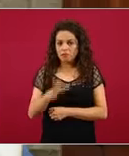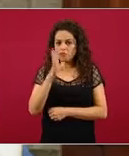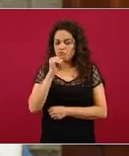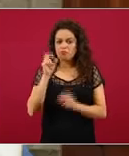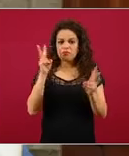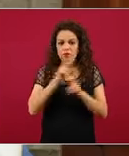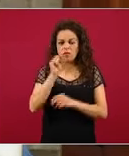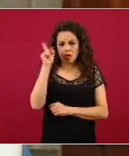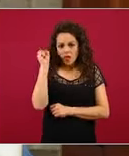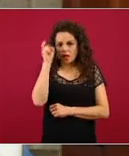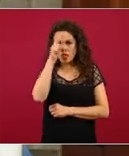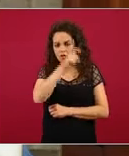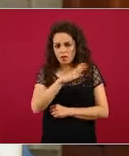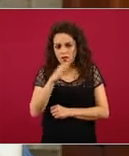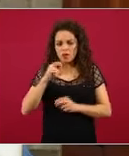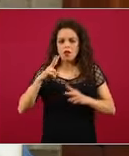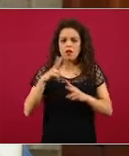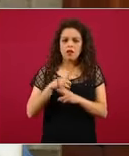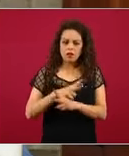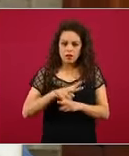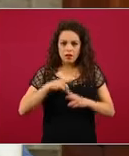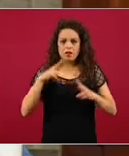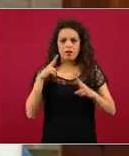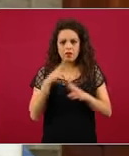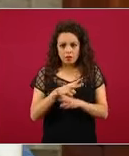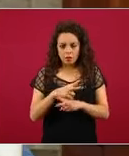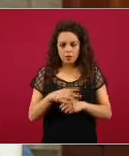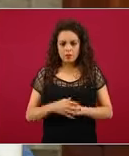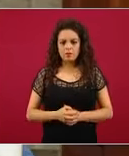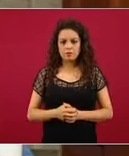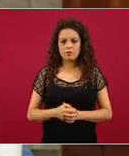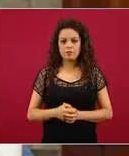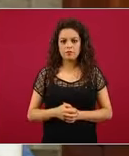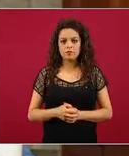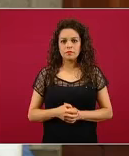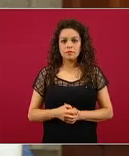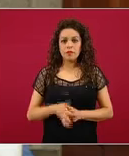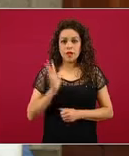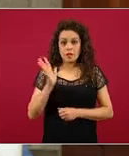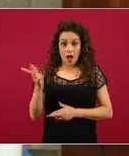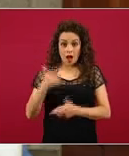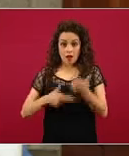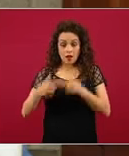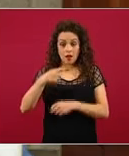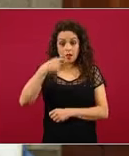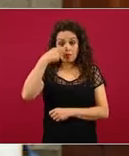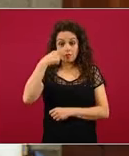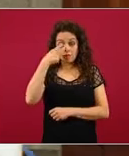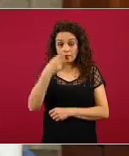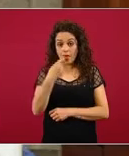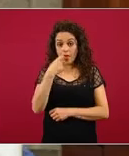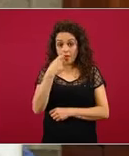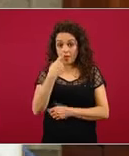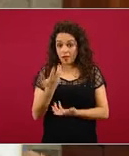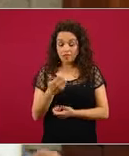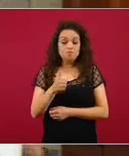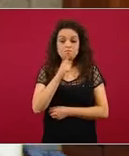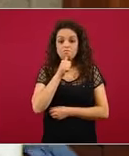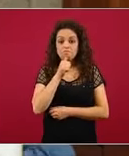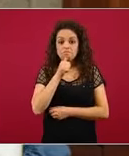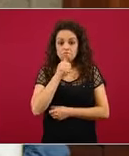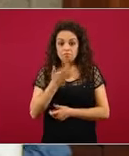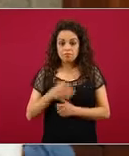respirar, también no han recuperado del todo olfato y gusto, porque sabemos que pues esta enfermedad pues parecía